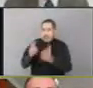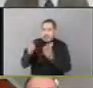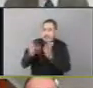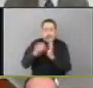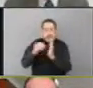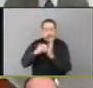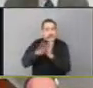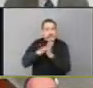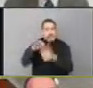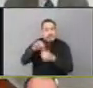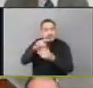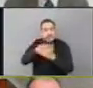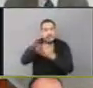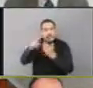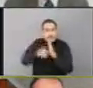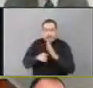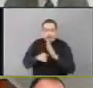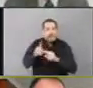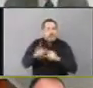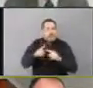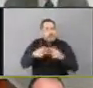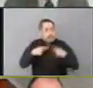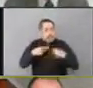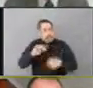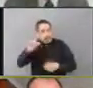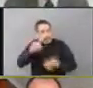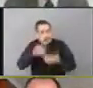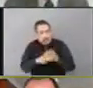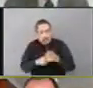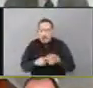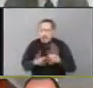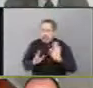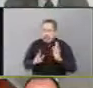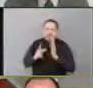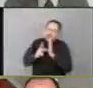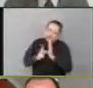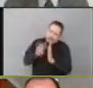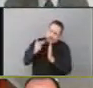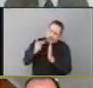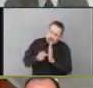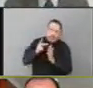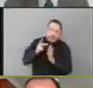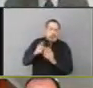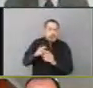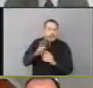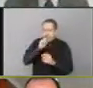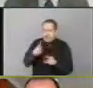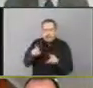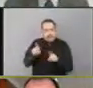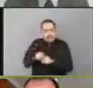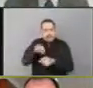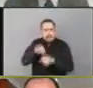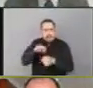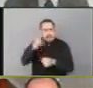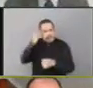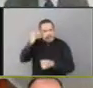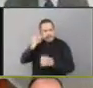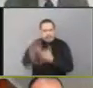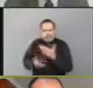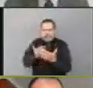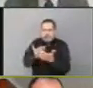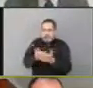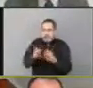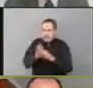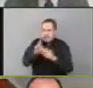electorales cometidas por servidores públicos, y lo reiteraría en congruencia ese posicionamiento que